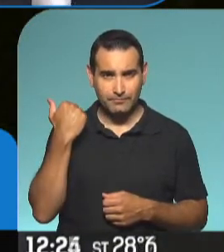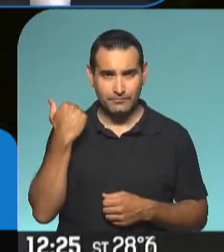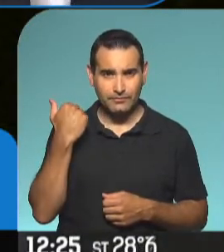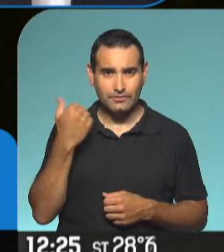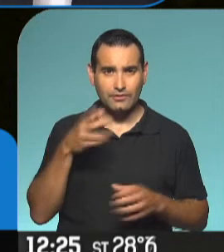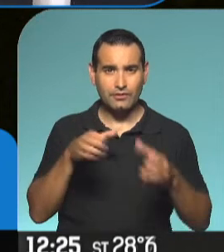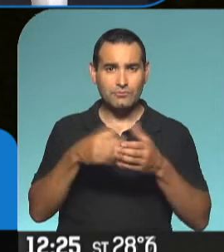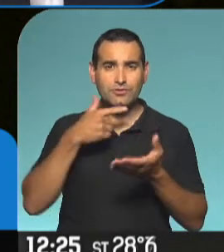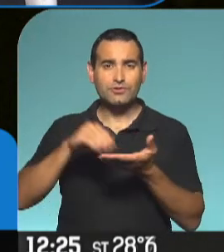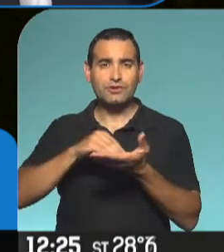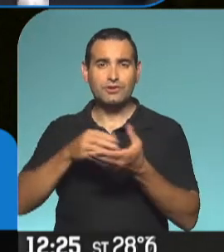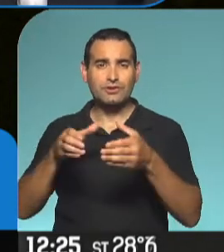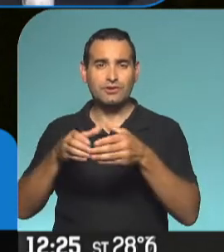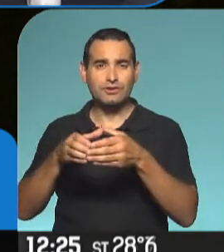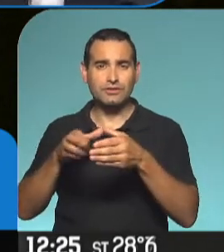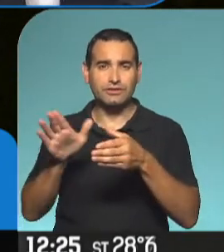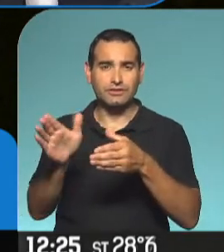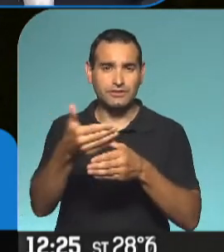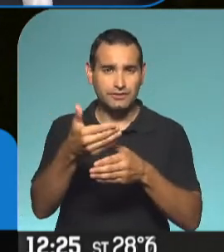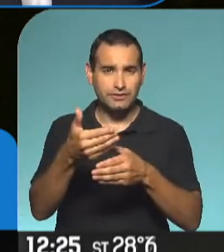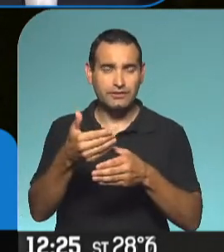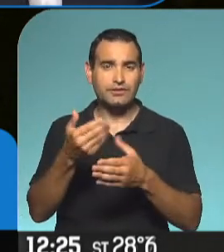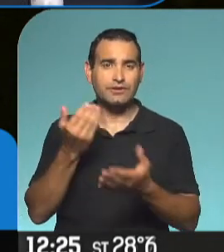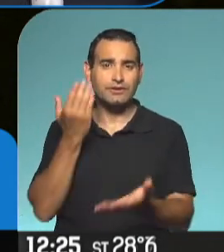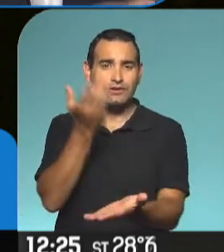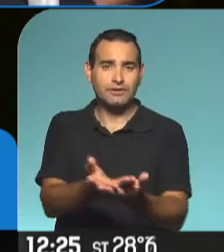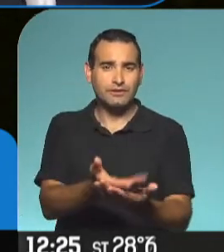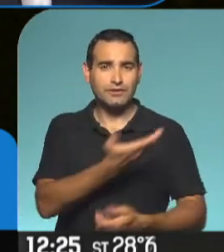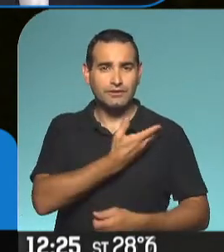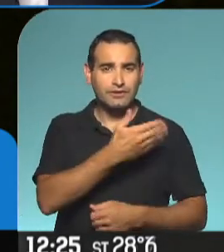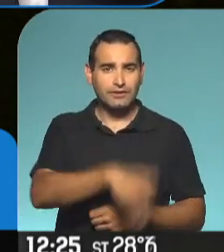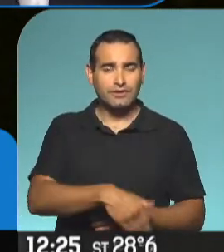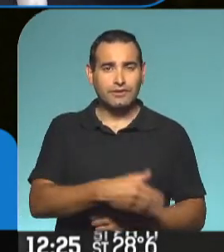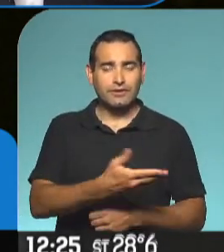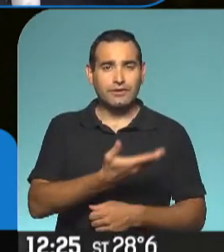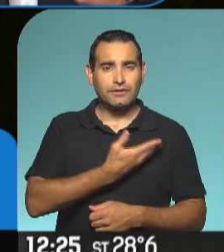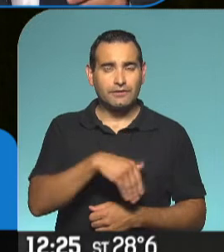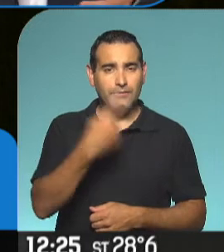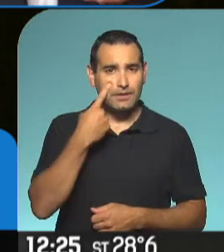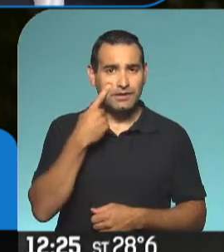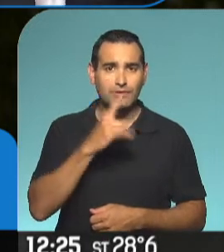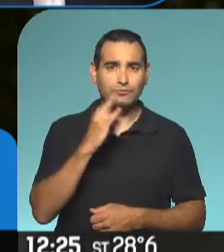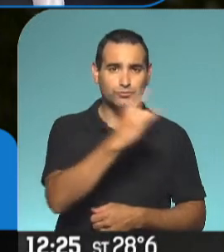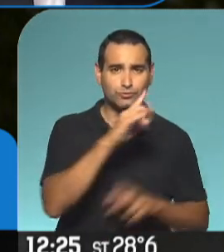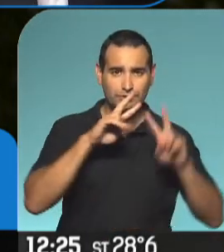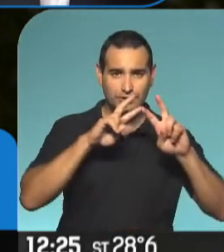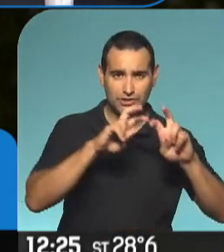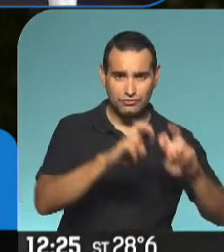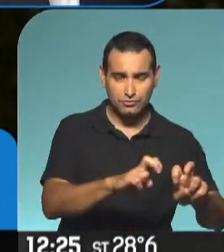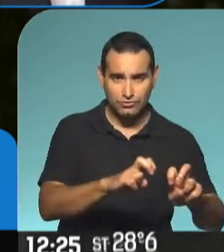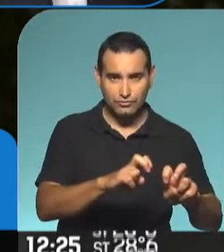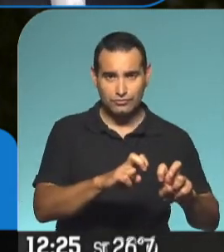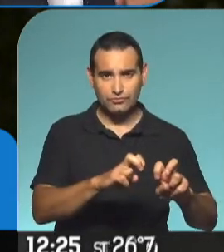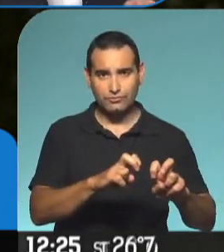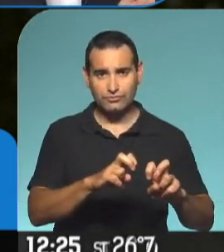bloque de senadores del Frente de Todos ante el FMI, pidiendo que también el FMI se haga cargo de la investigación y basado